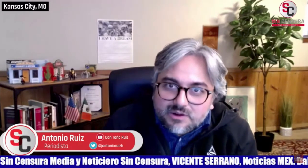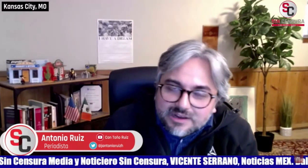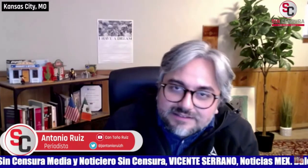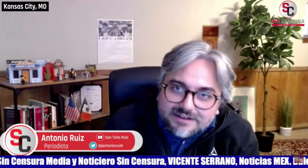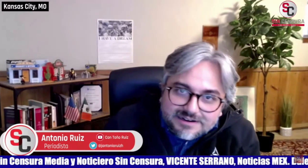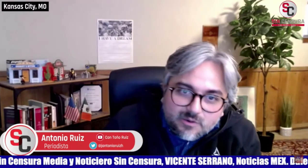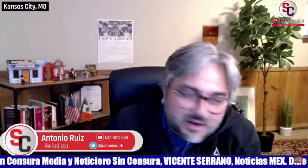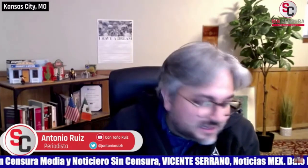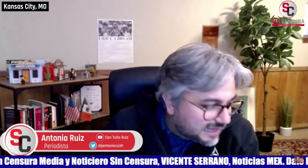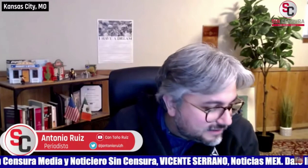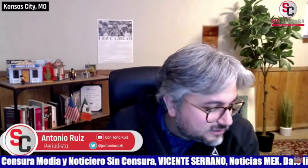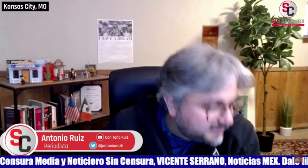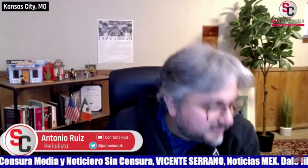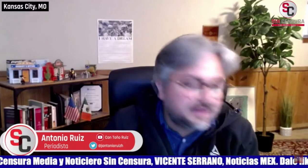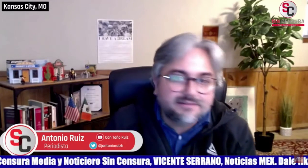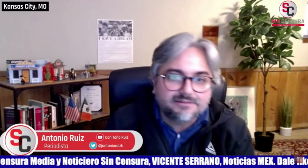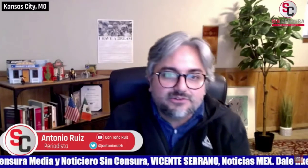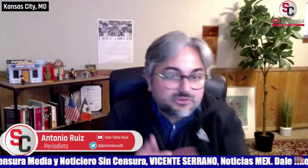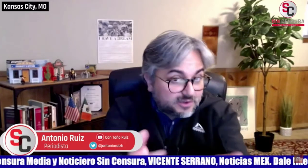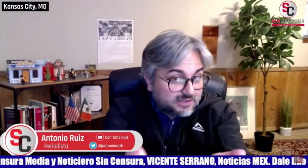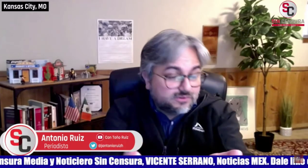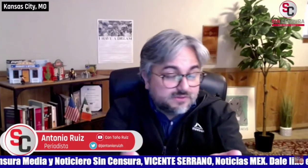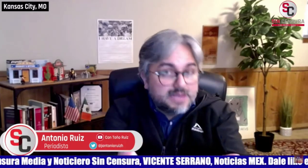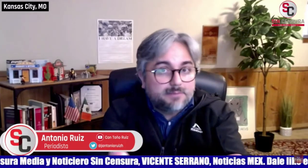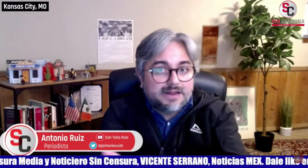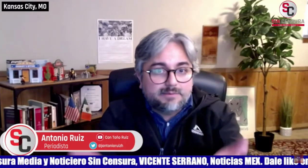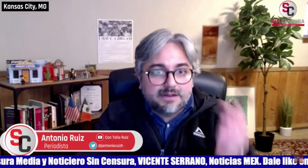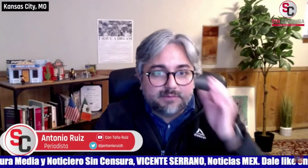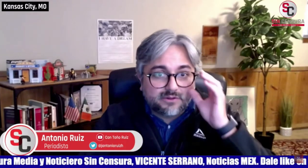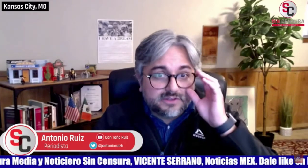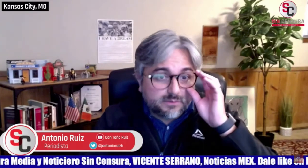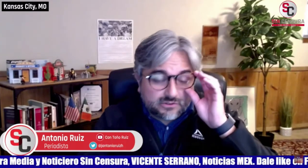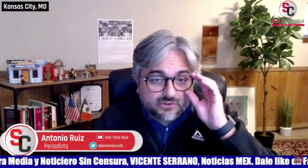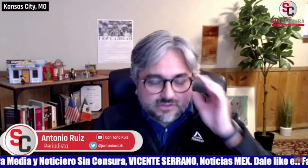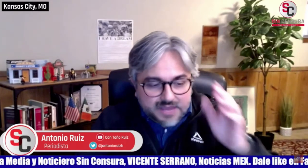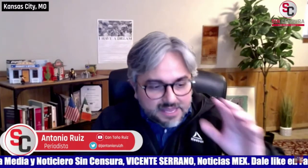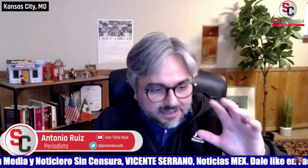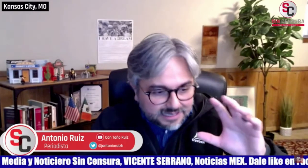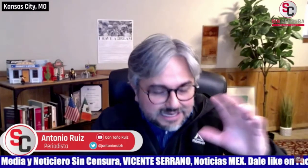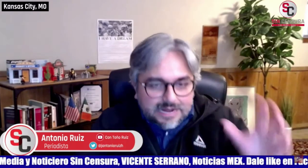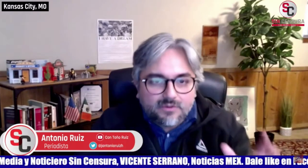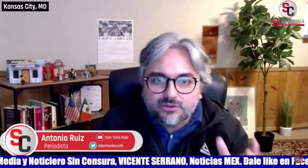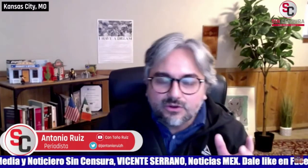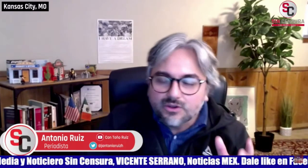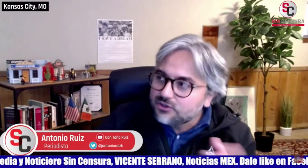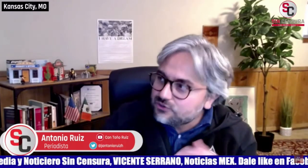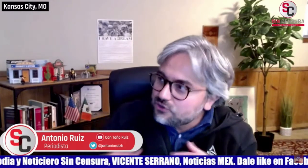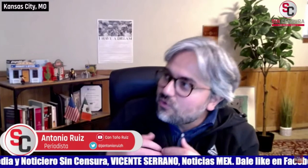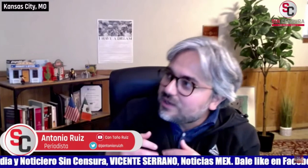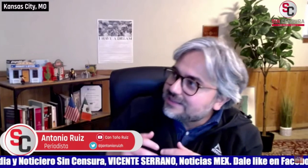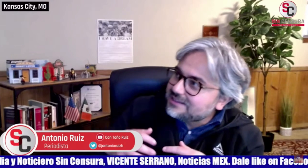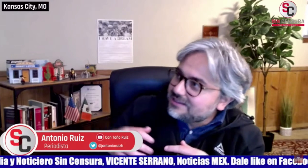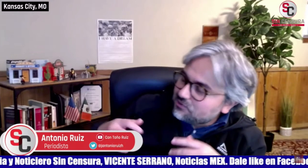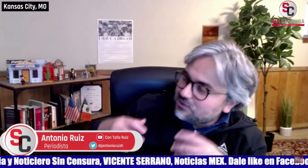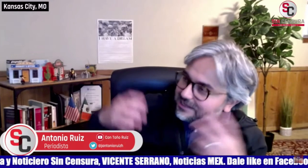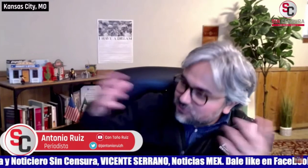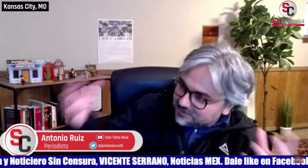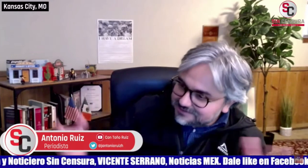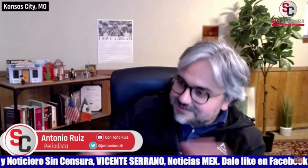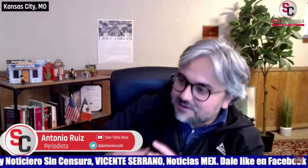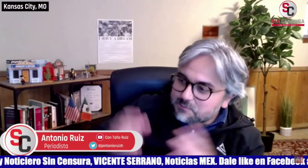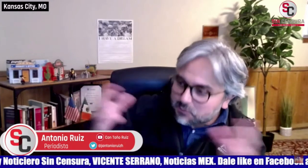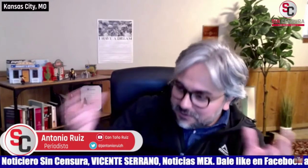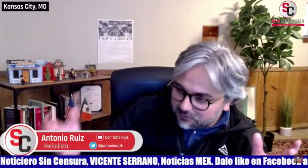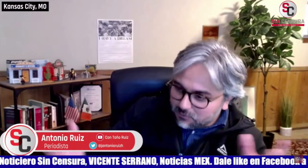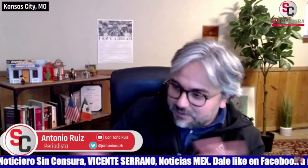ha incurrido en una serie de irregularidades gruesas, ¿no? Esto es grueso para el periodismo, esto es inaudito. Yo nunca he entendido eso de las notas